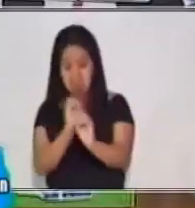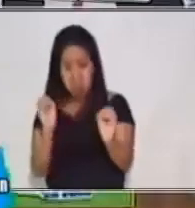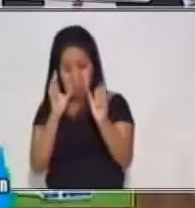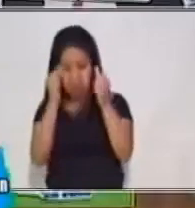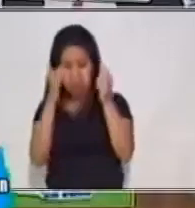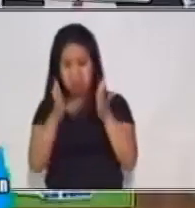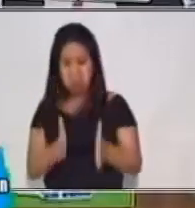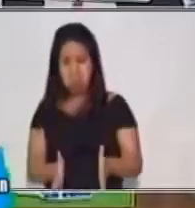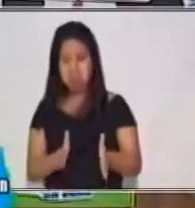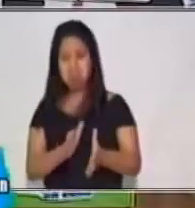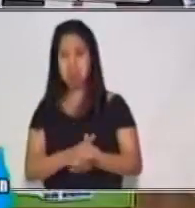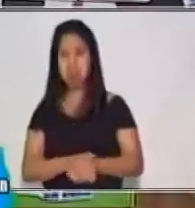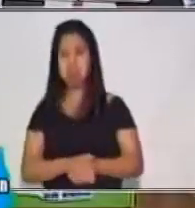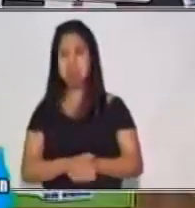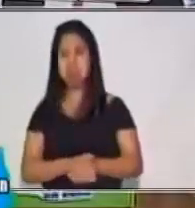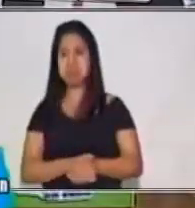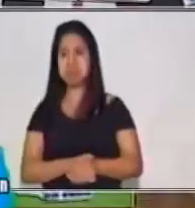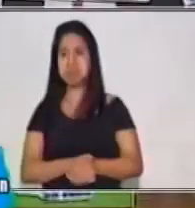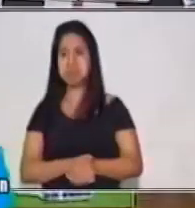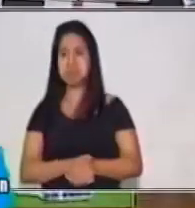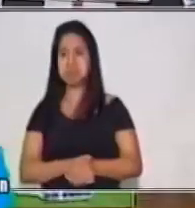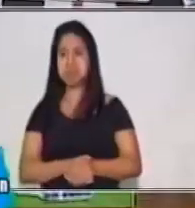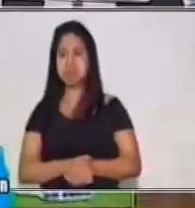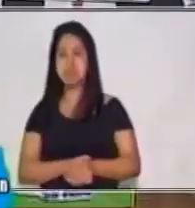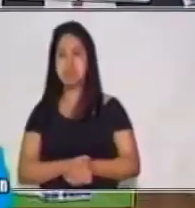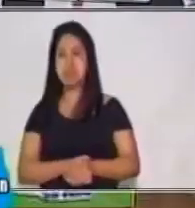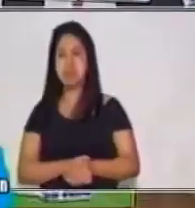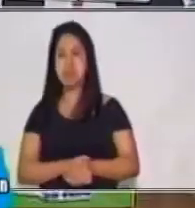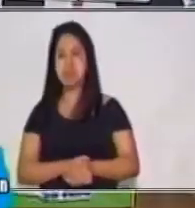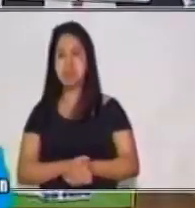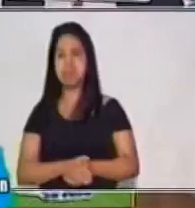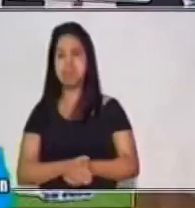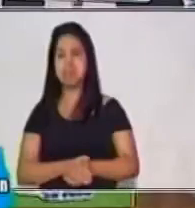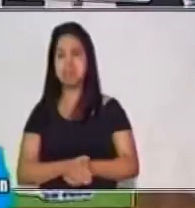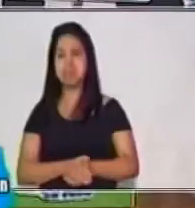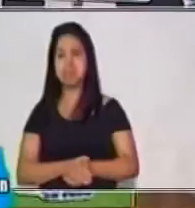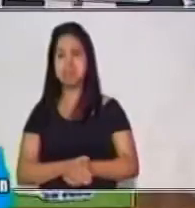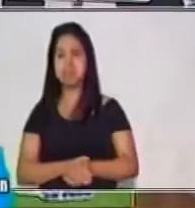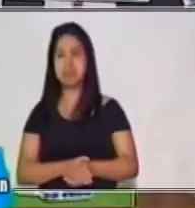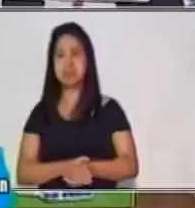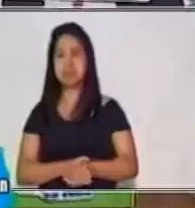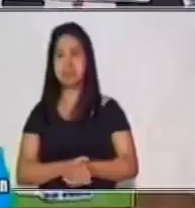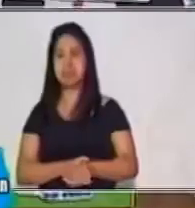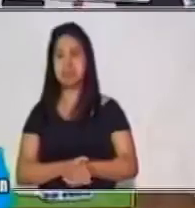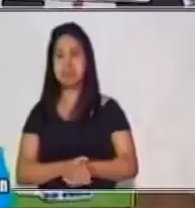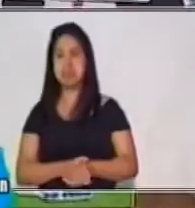baloncesto. Este espacio no le coloco nada. Entonces, ¿cuál sería mi respuesta?